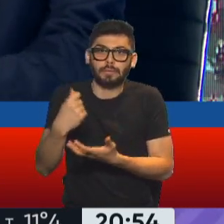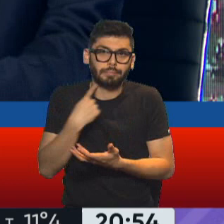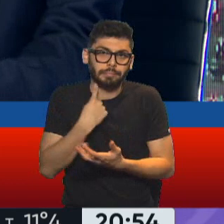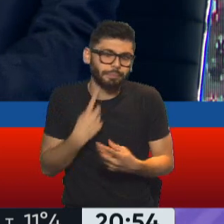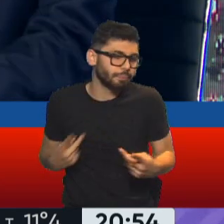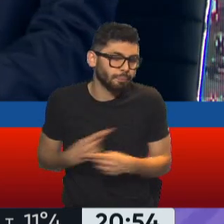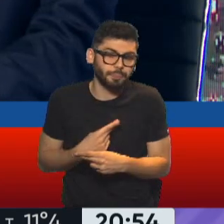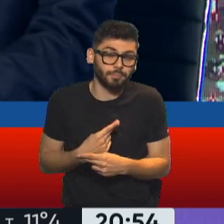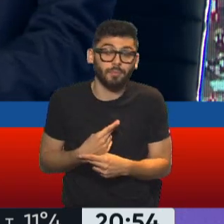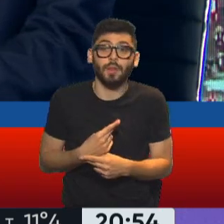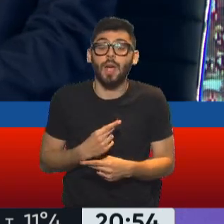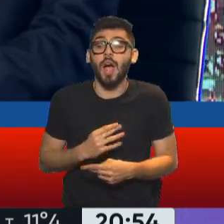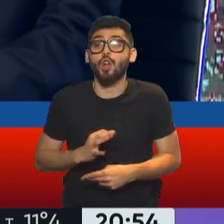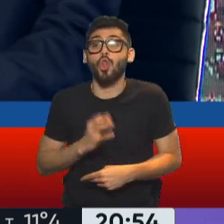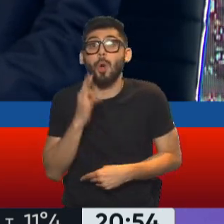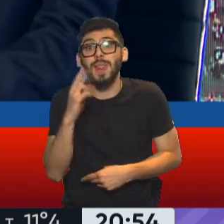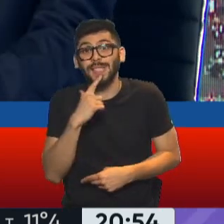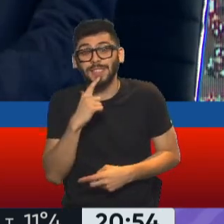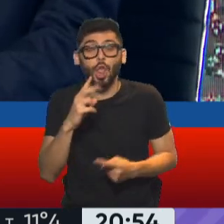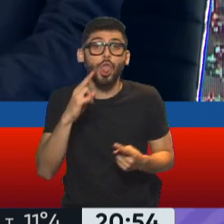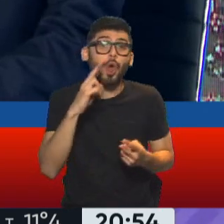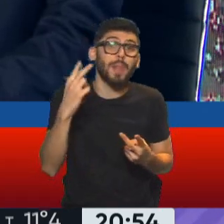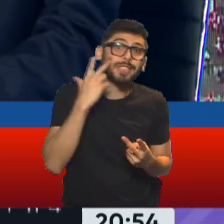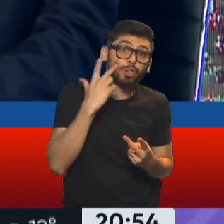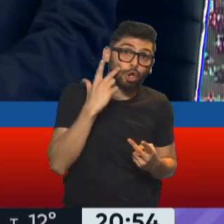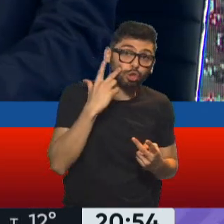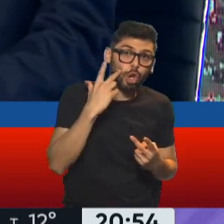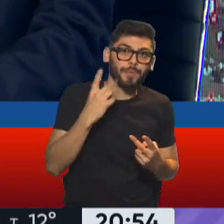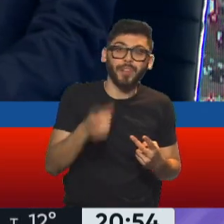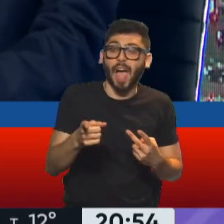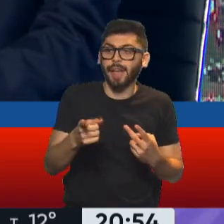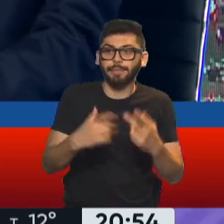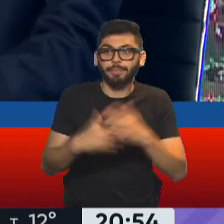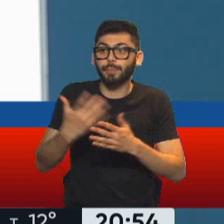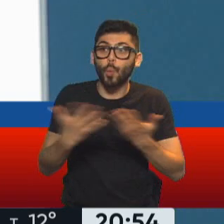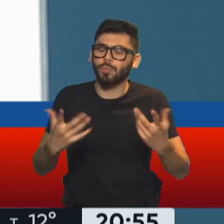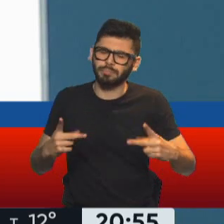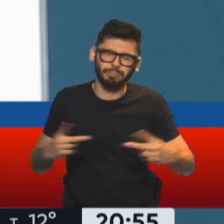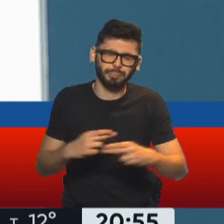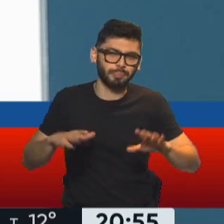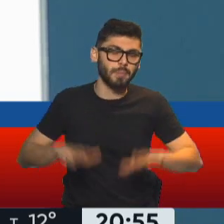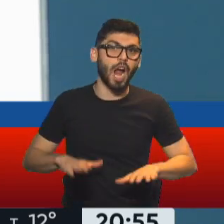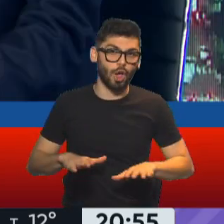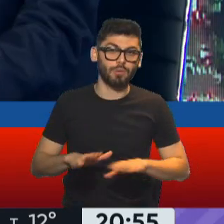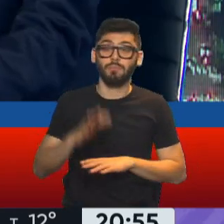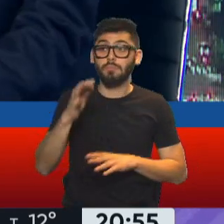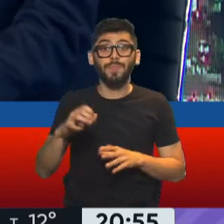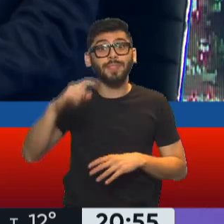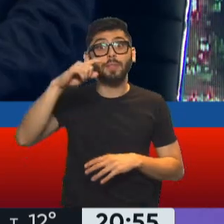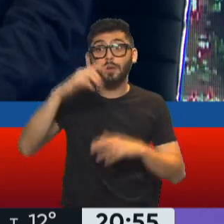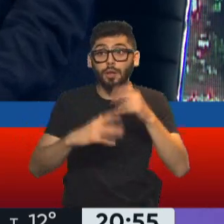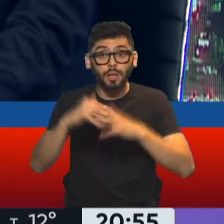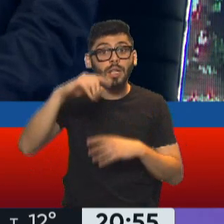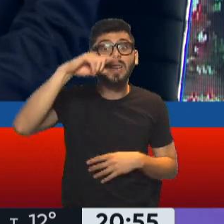recorte. Y a partir del 2017-2018 se empezó a paralizar toda la obra pública e, insisto, el 70% de las obras cuando